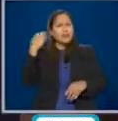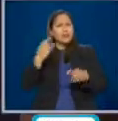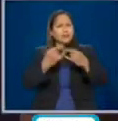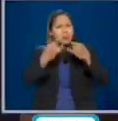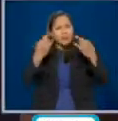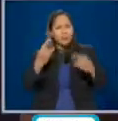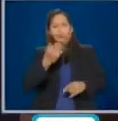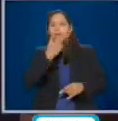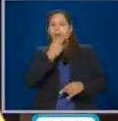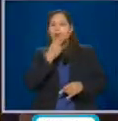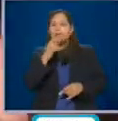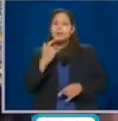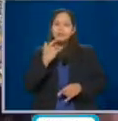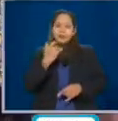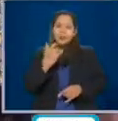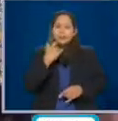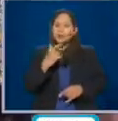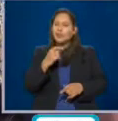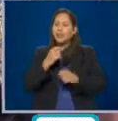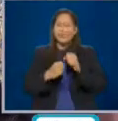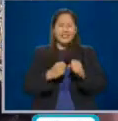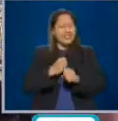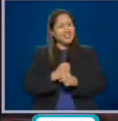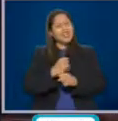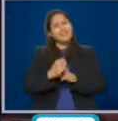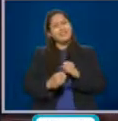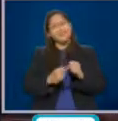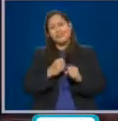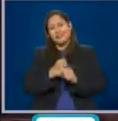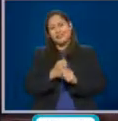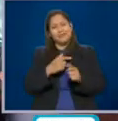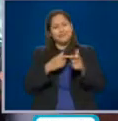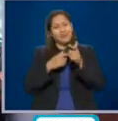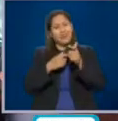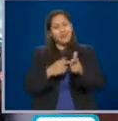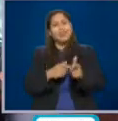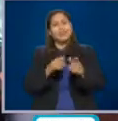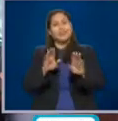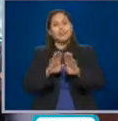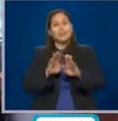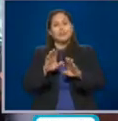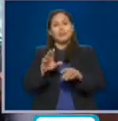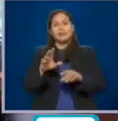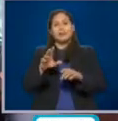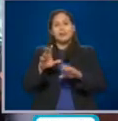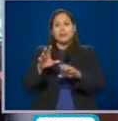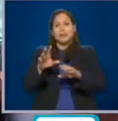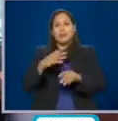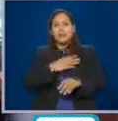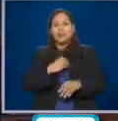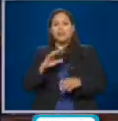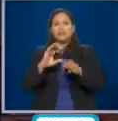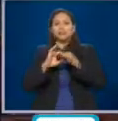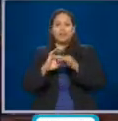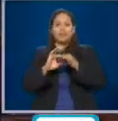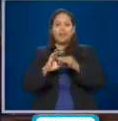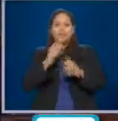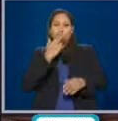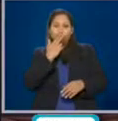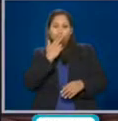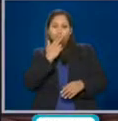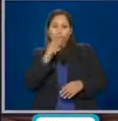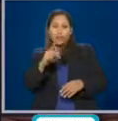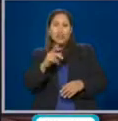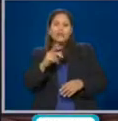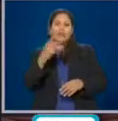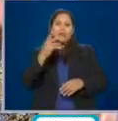luchado muchísimo durante muchos años por esa afiliación con los hijos, ¿no? Que aparentemente no, ellos están